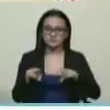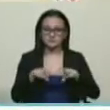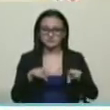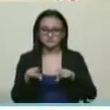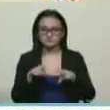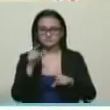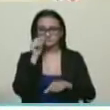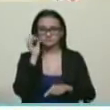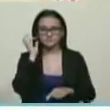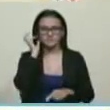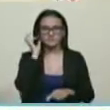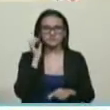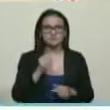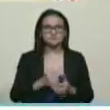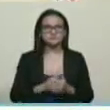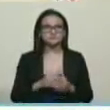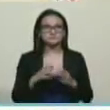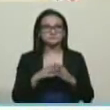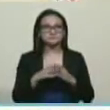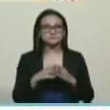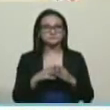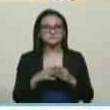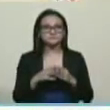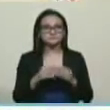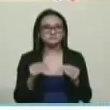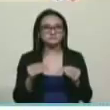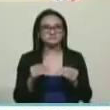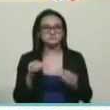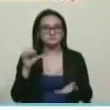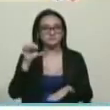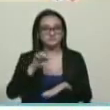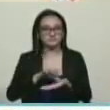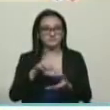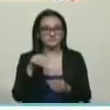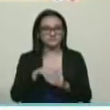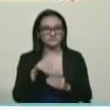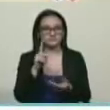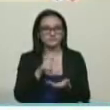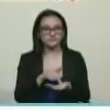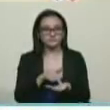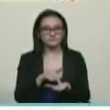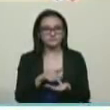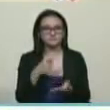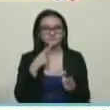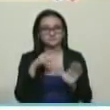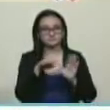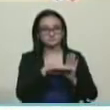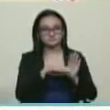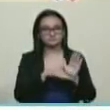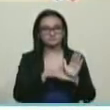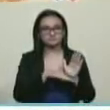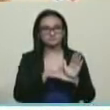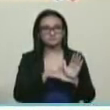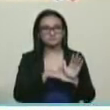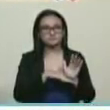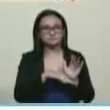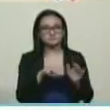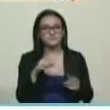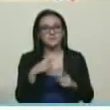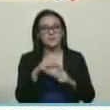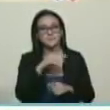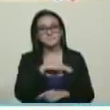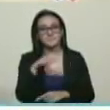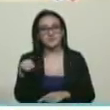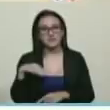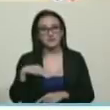las coordinadoras, todos estuvieron en sus centros de votación, tal como está establecido, y los miembros, así como